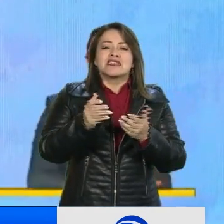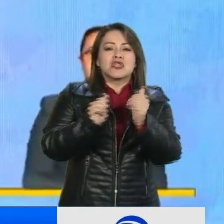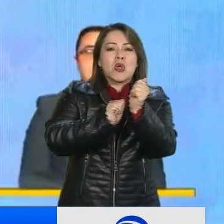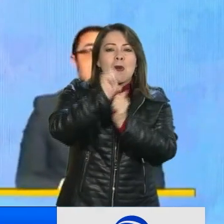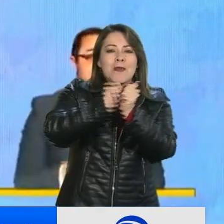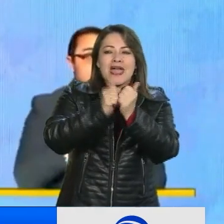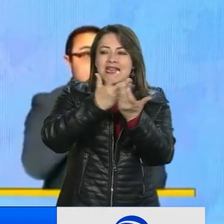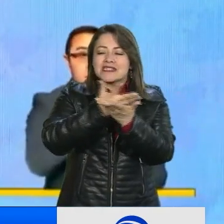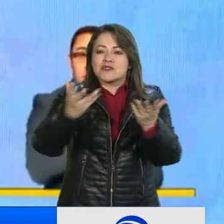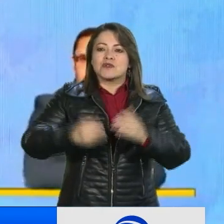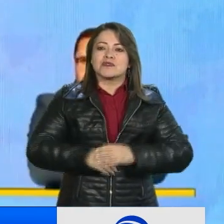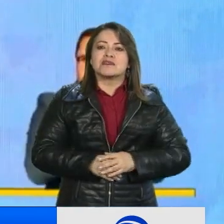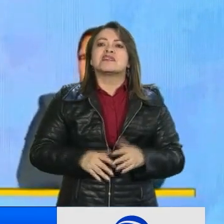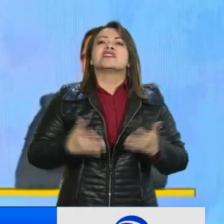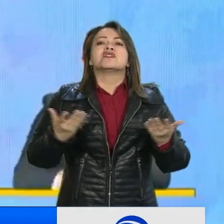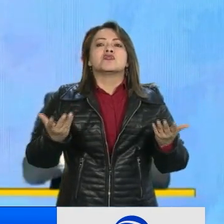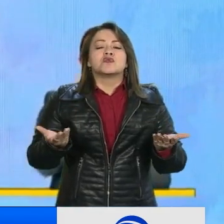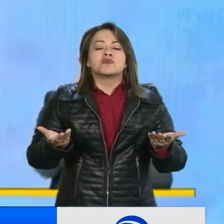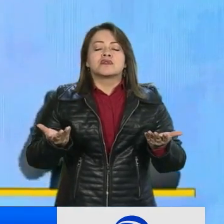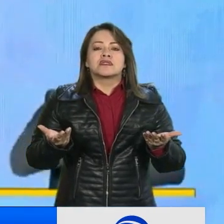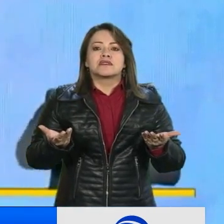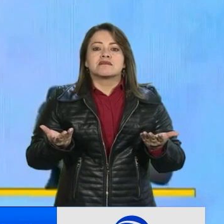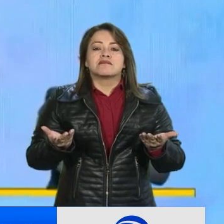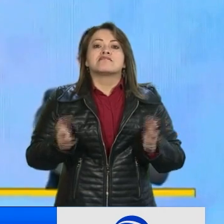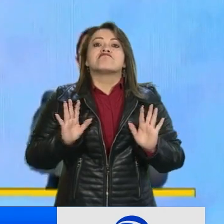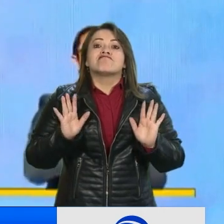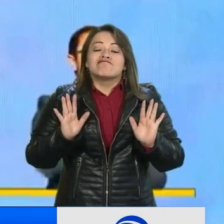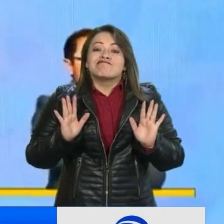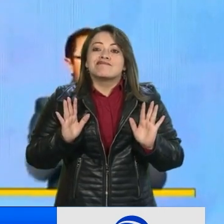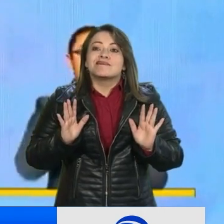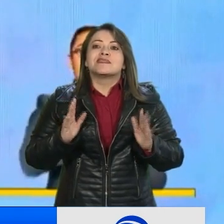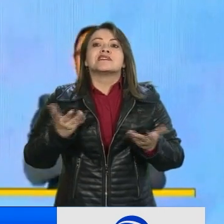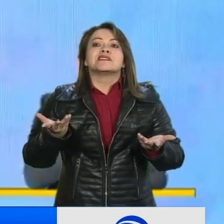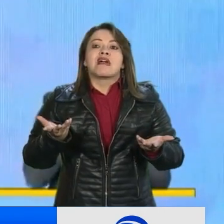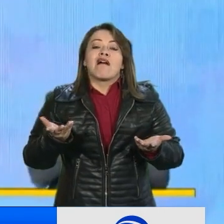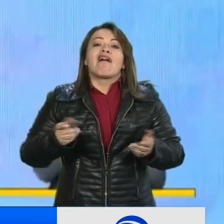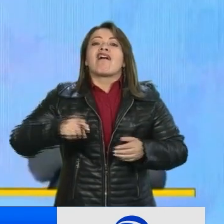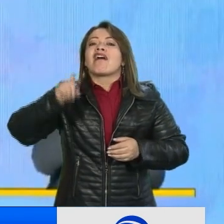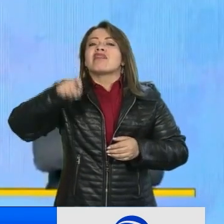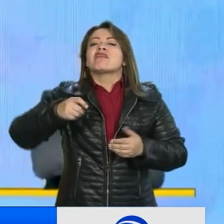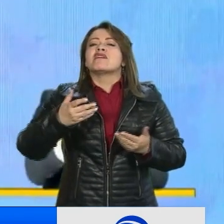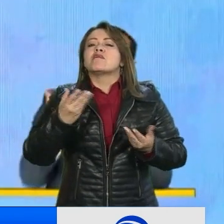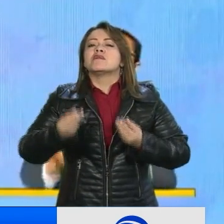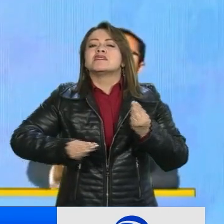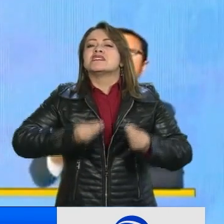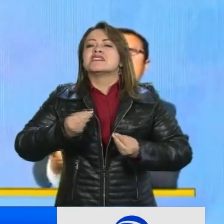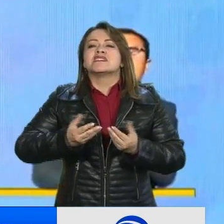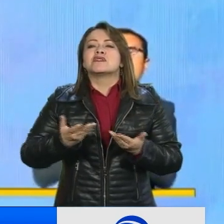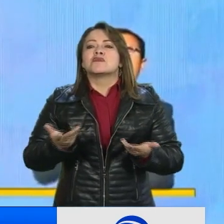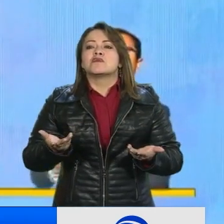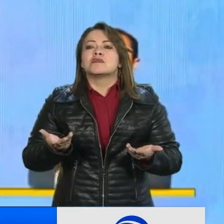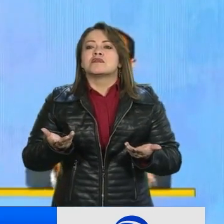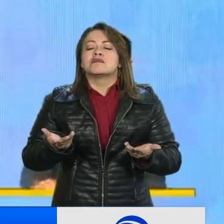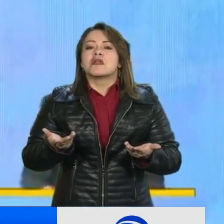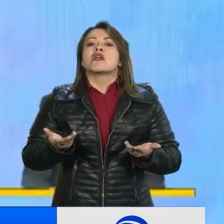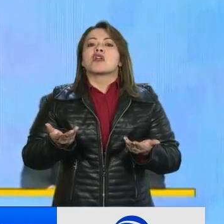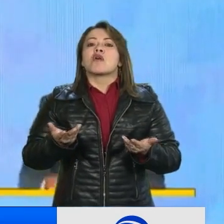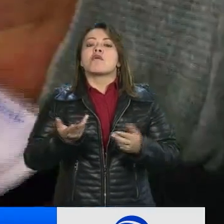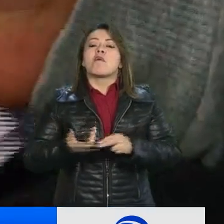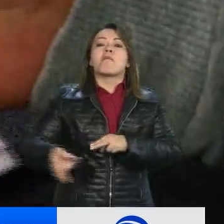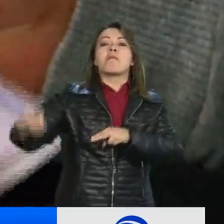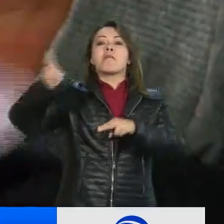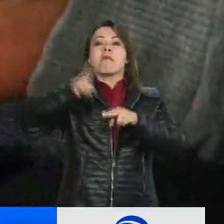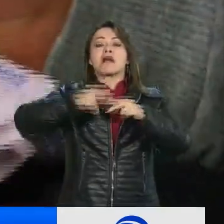pasa, entonces si eso es lo que buscamos, lo que tendríamos que hacer entonces no es incrementar la